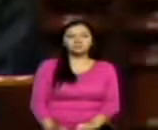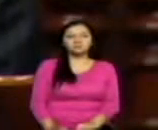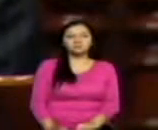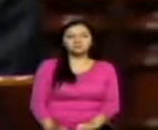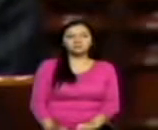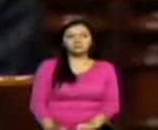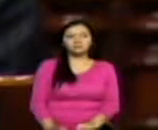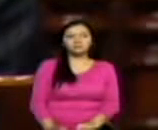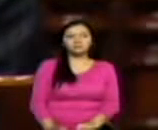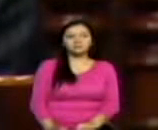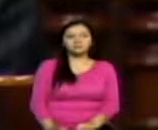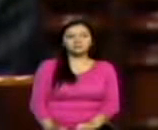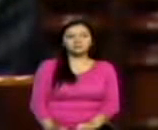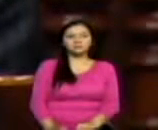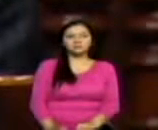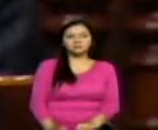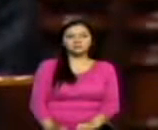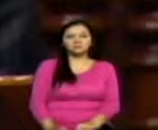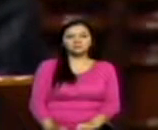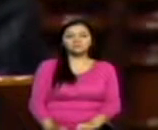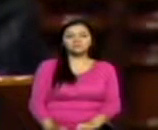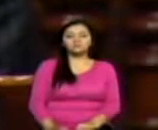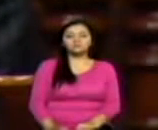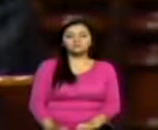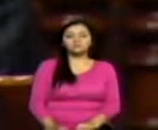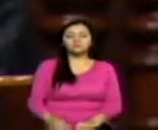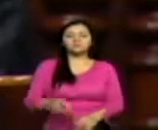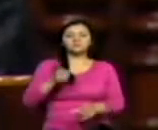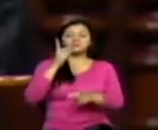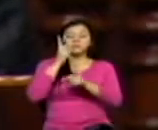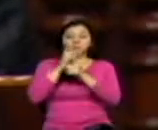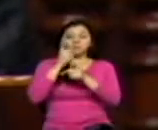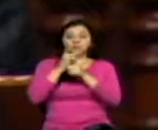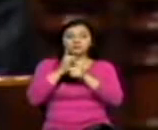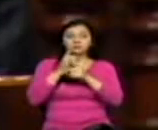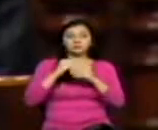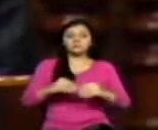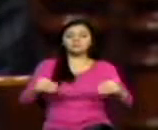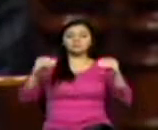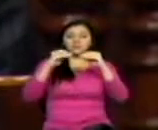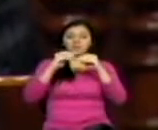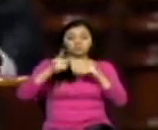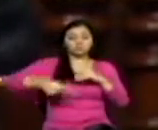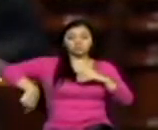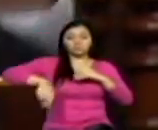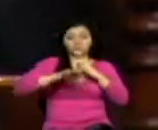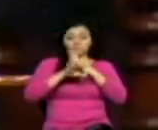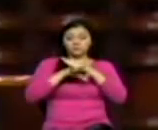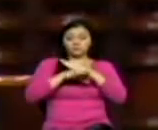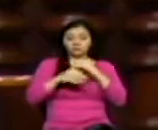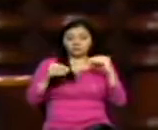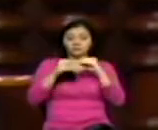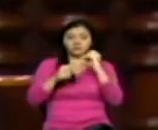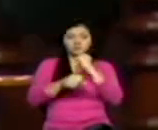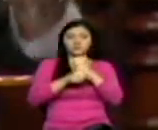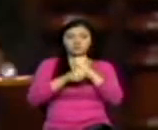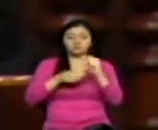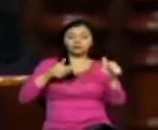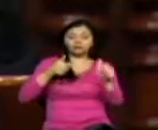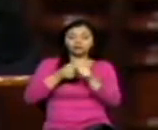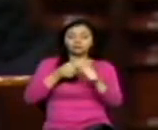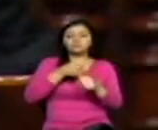Por ello, no permitiré, especialmente a mis funcionarios y colaboradores